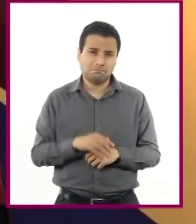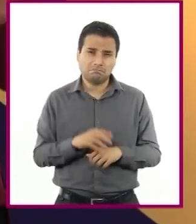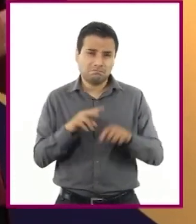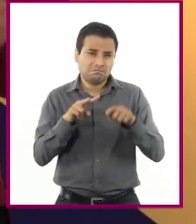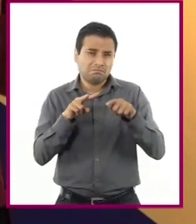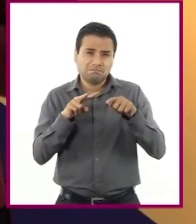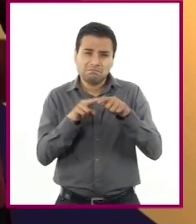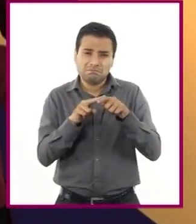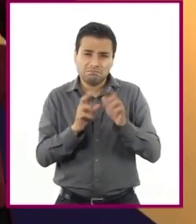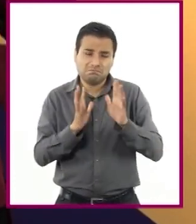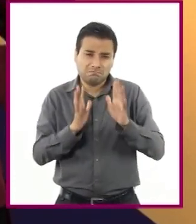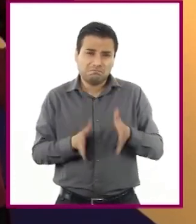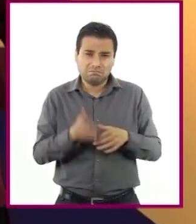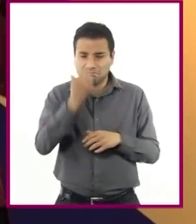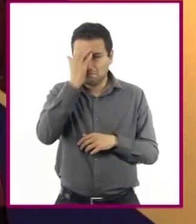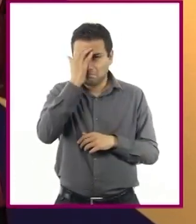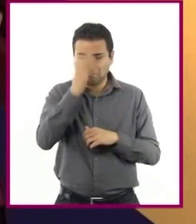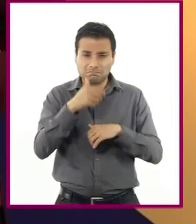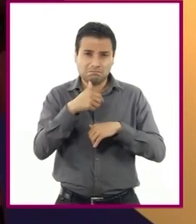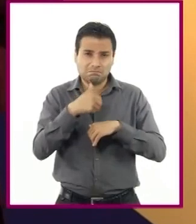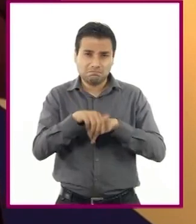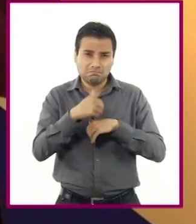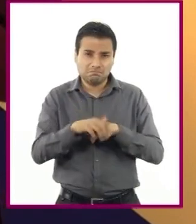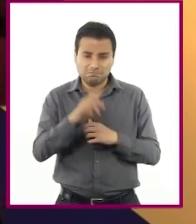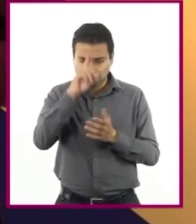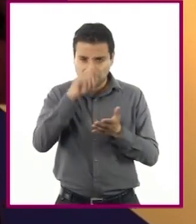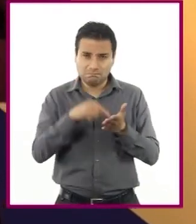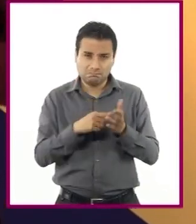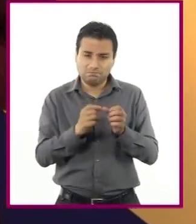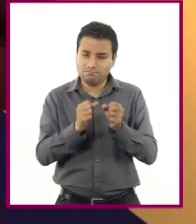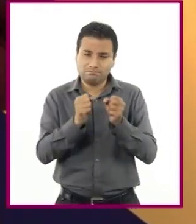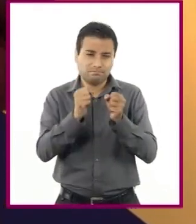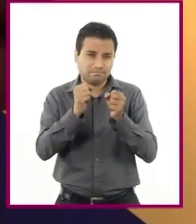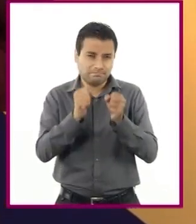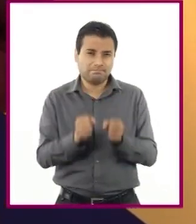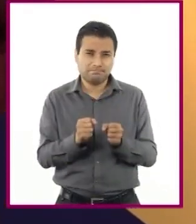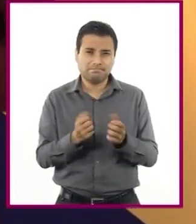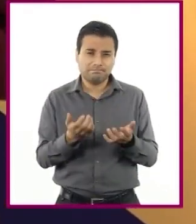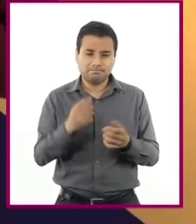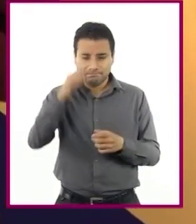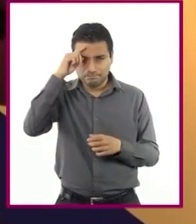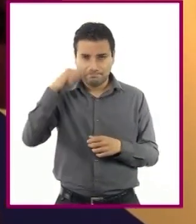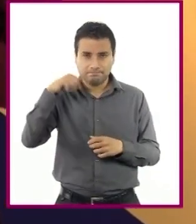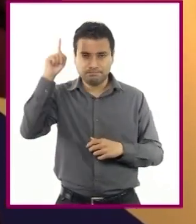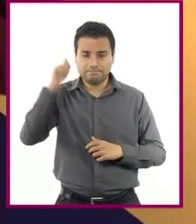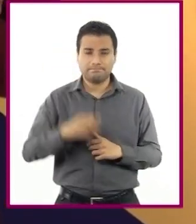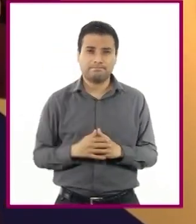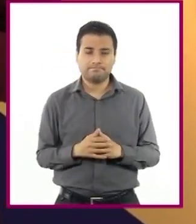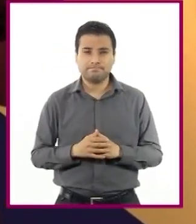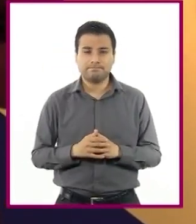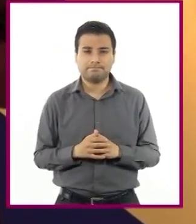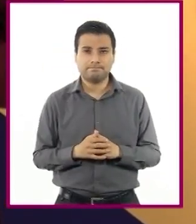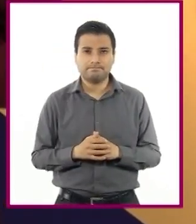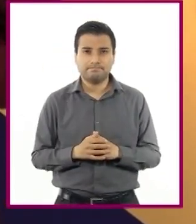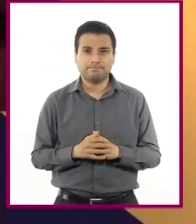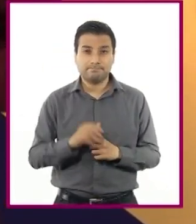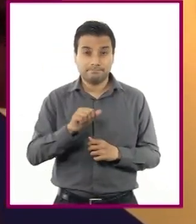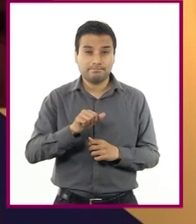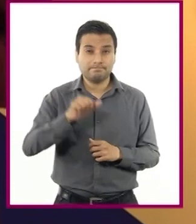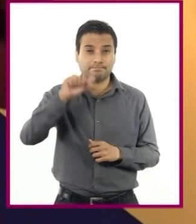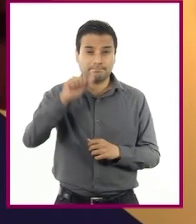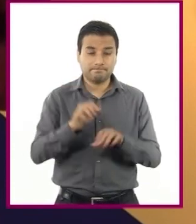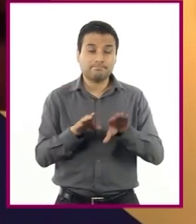equilátero y al conocer su área, se garantiza la unicidad del triángulo. Para encontrar la altura del